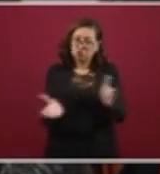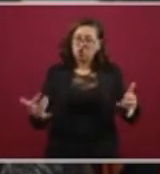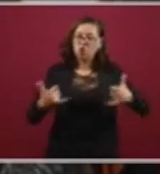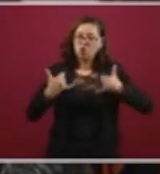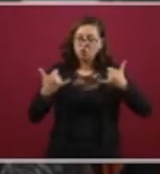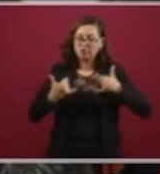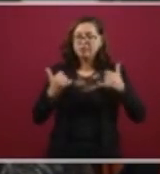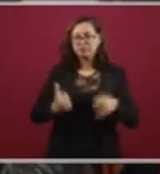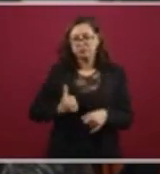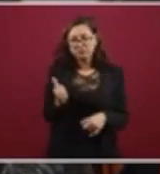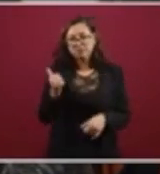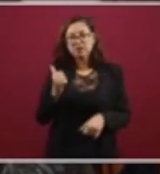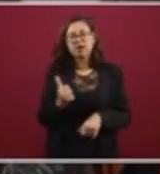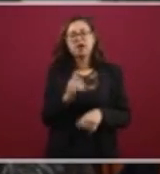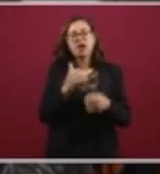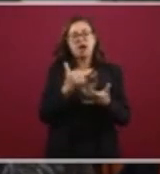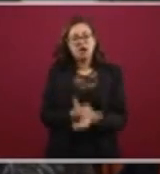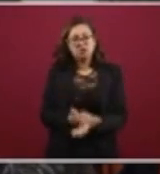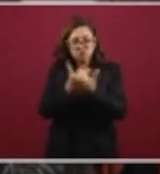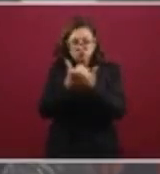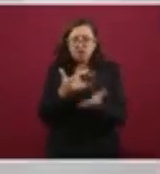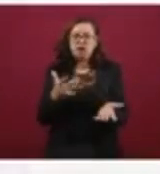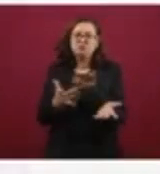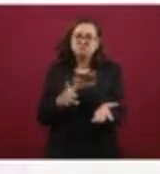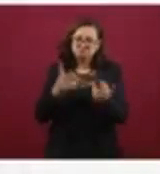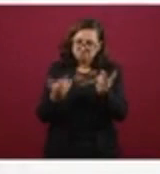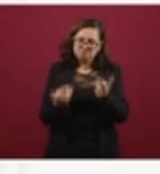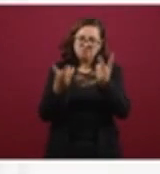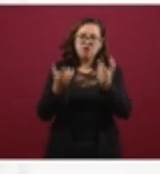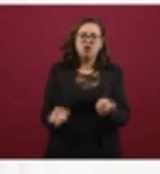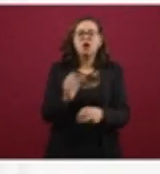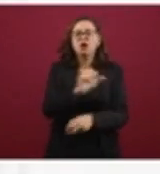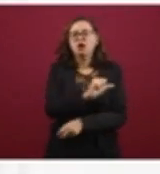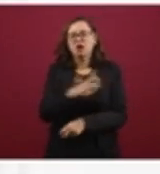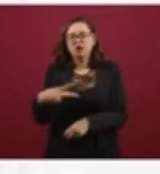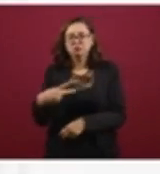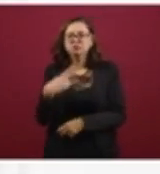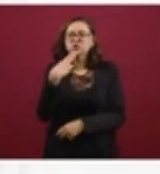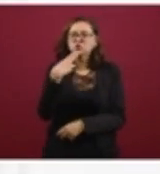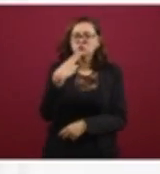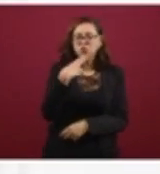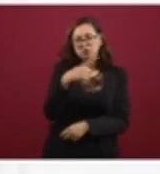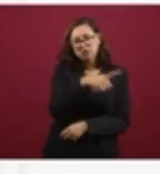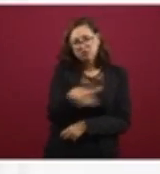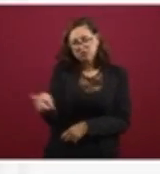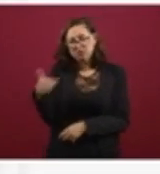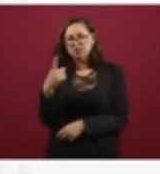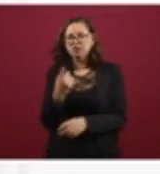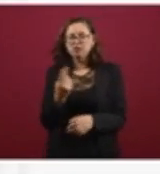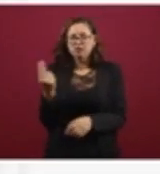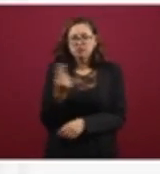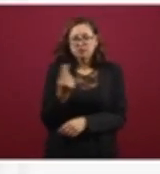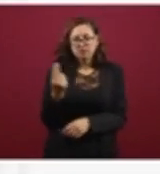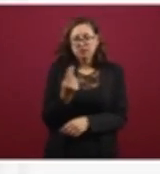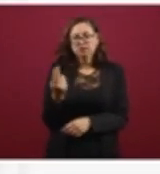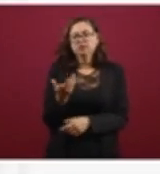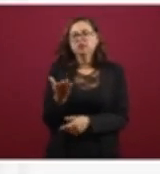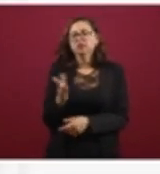ayuden a que continúen las descargas de esta app, que es muy útil para los consumidores. Estamos